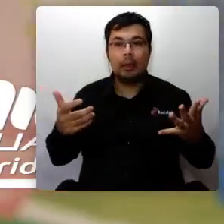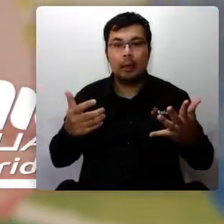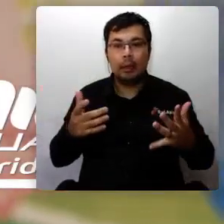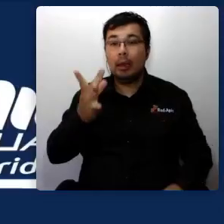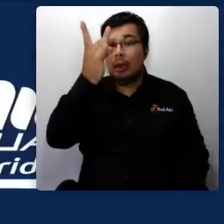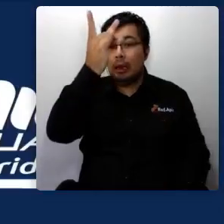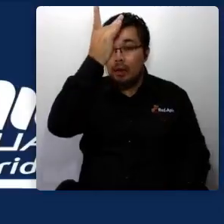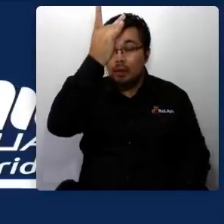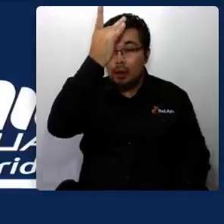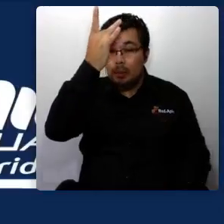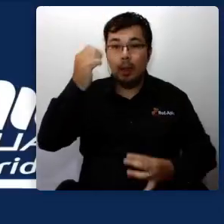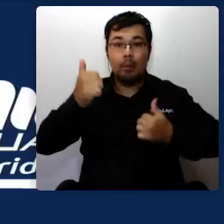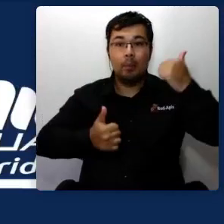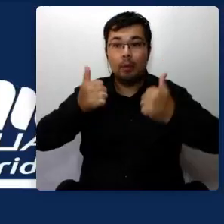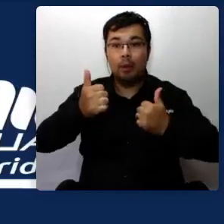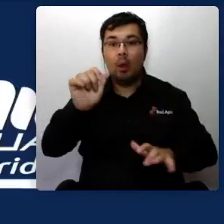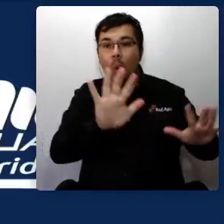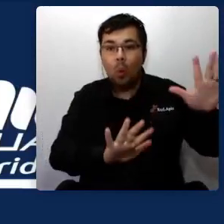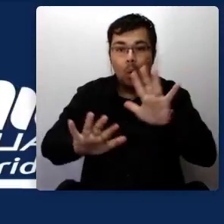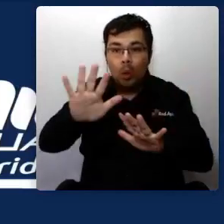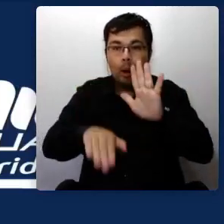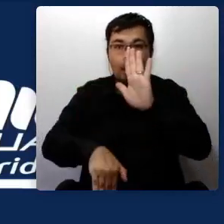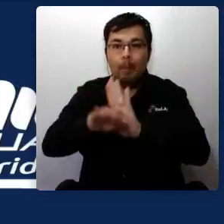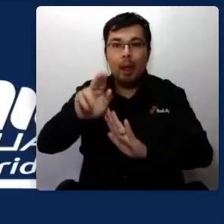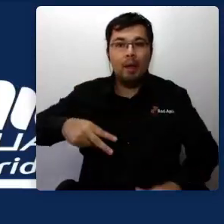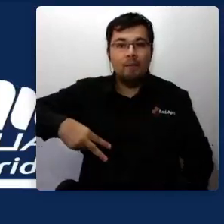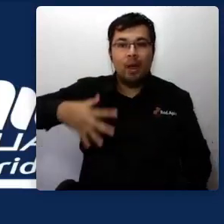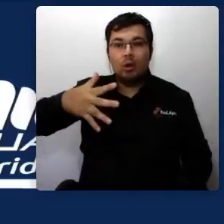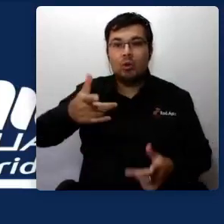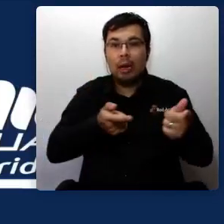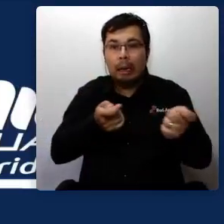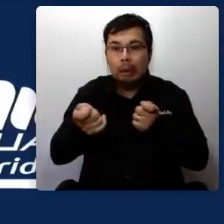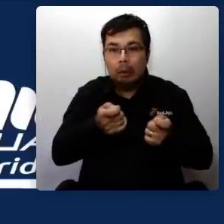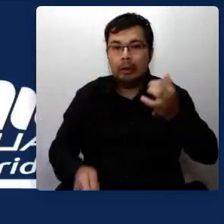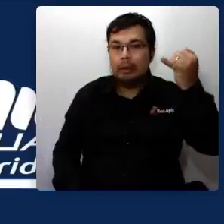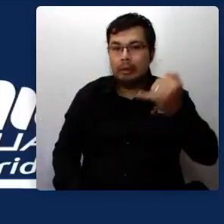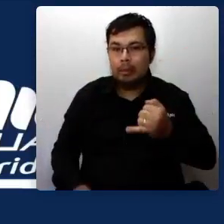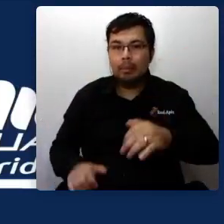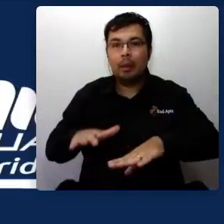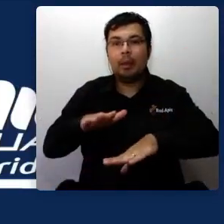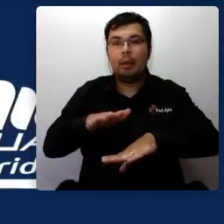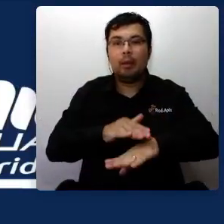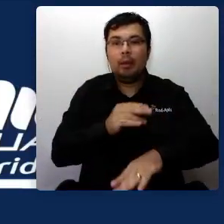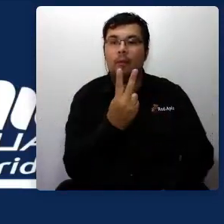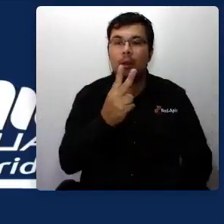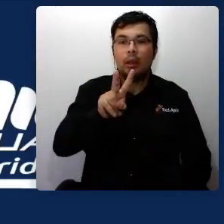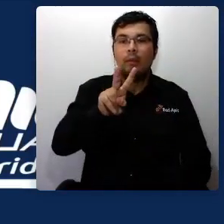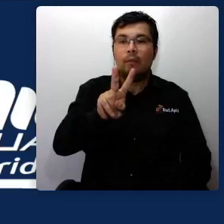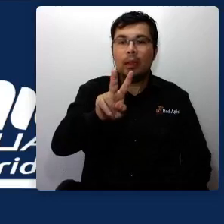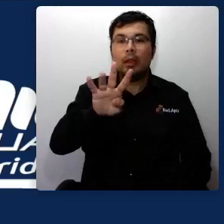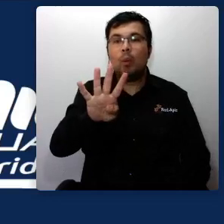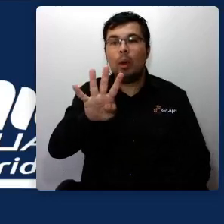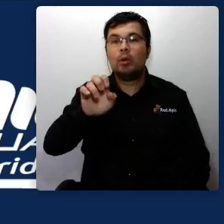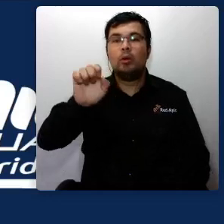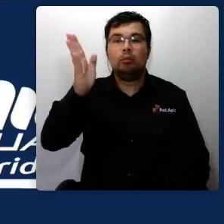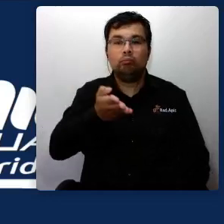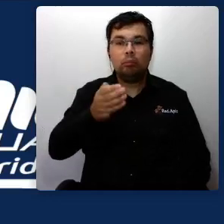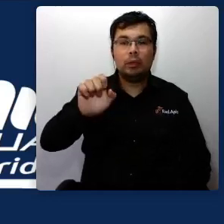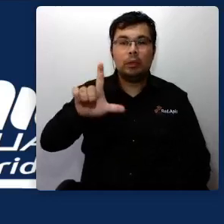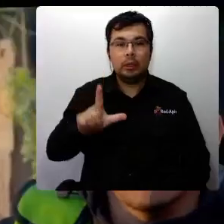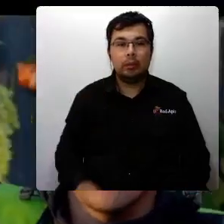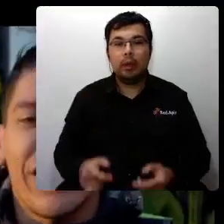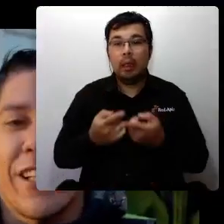personas. Siempre estamos disponibles 24/7 a través de diversos canales que permitan comunicarse con nosotros en el momento en que nos